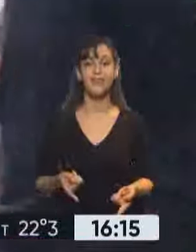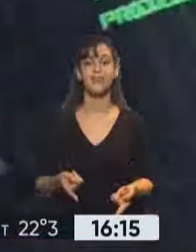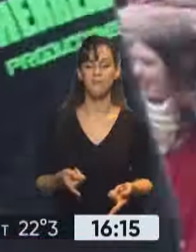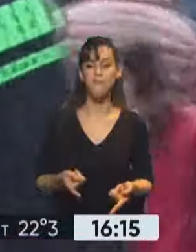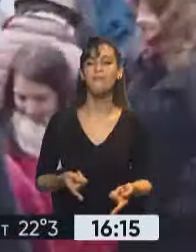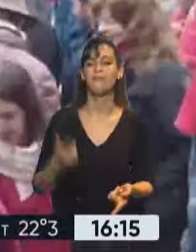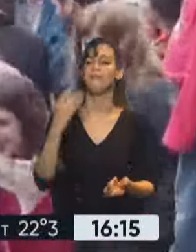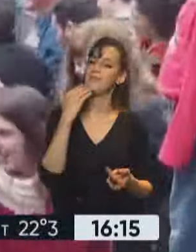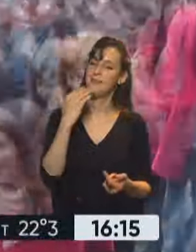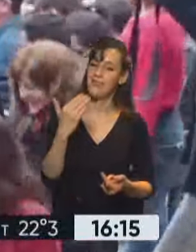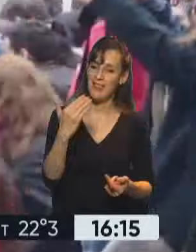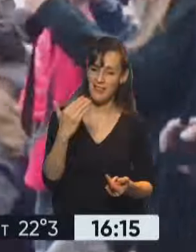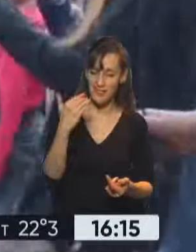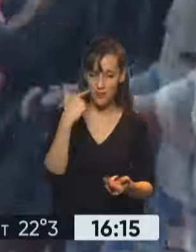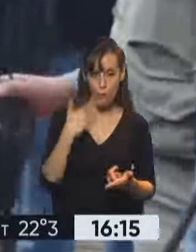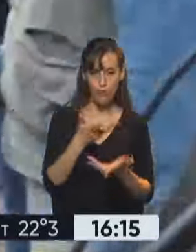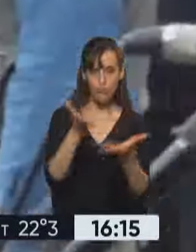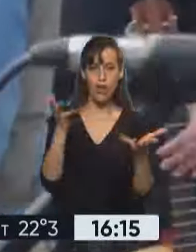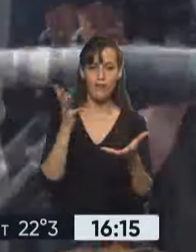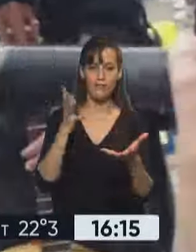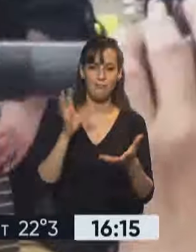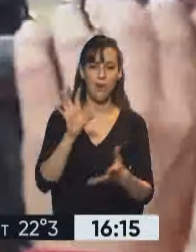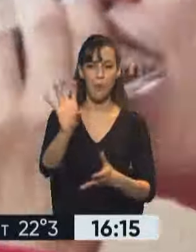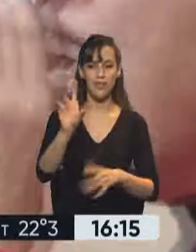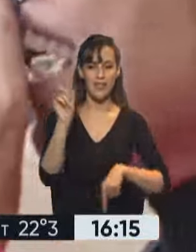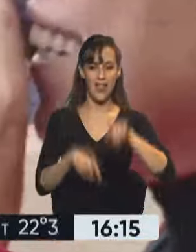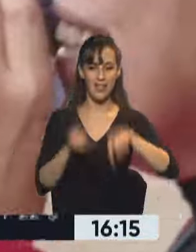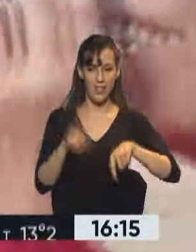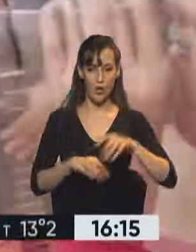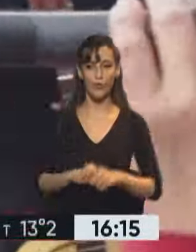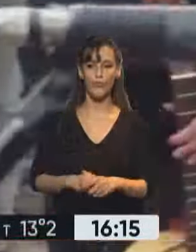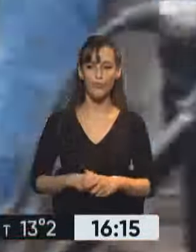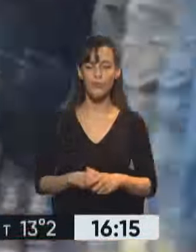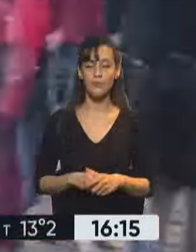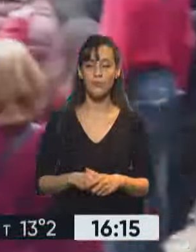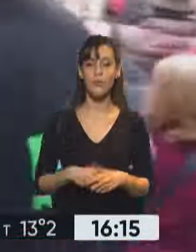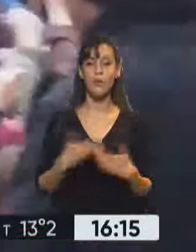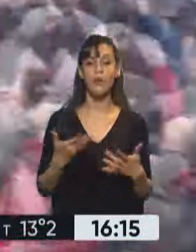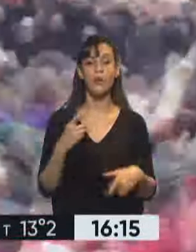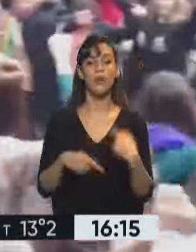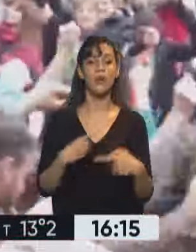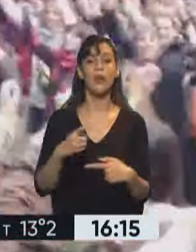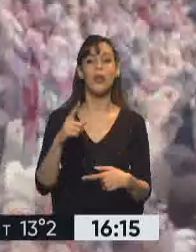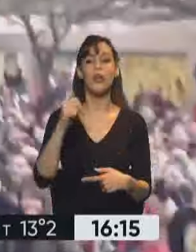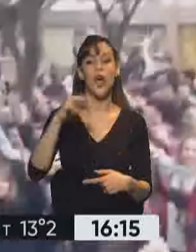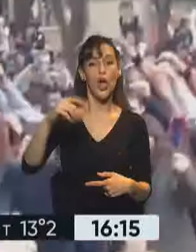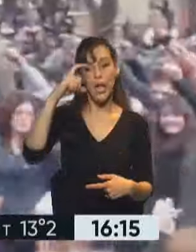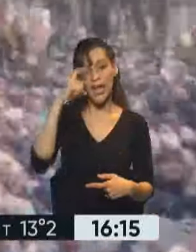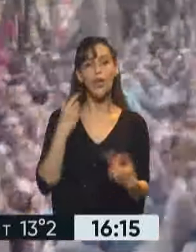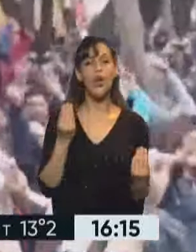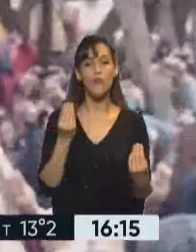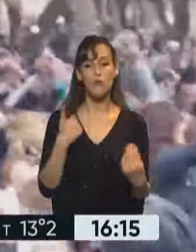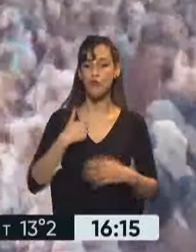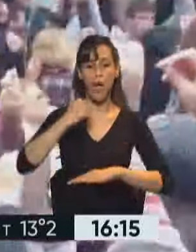muchas gracias por mostrar lo que es Santiago del Estero. Muy bien. ¿Cómo quiere seguir, no usted? Dígame, porque yo estoy acá para hacer